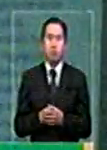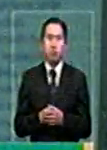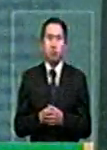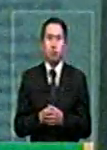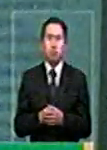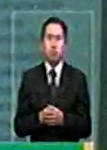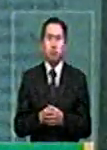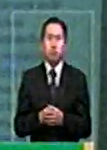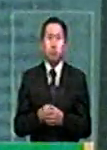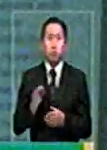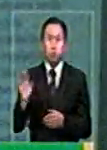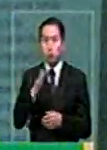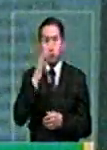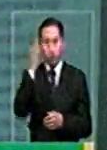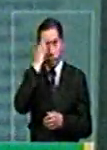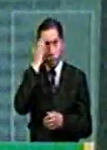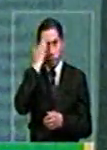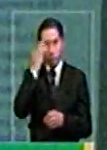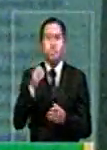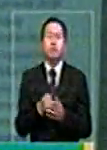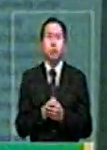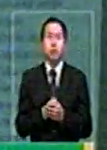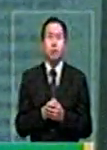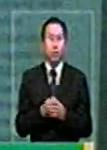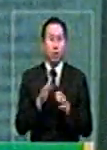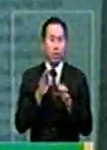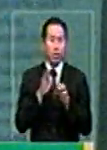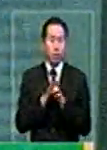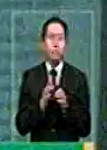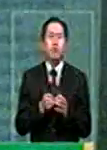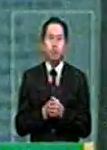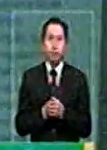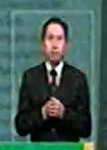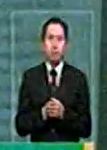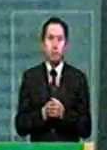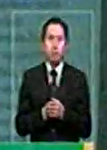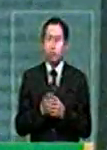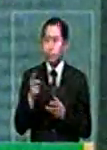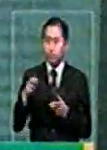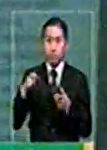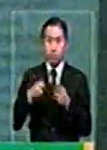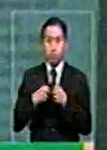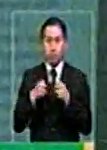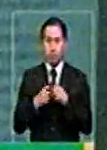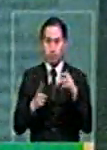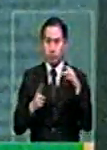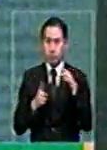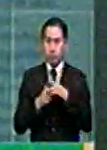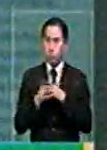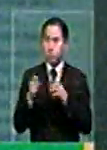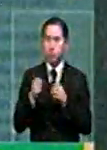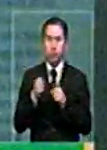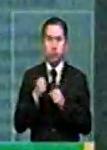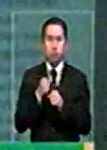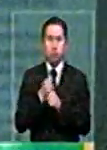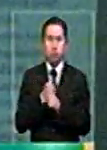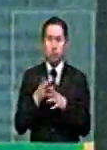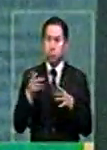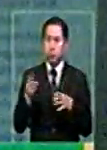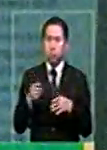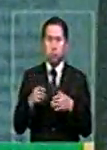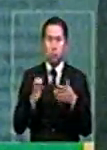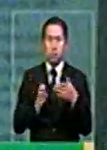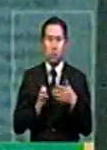Y ustedes saben que cuando el problema explota a mediados de